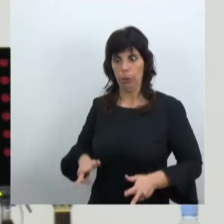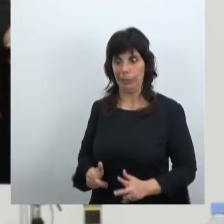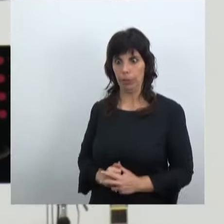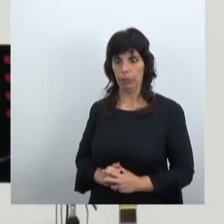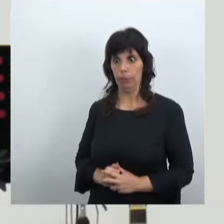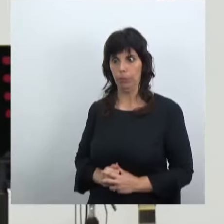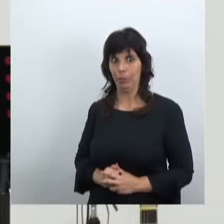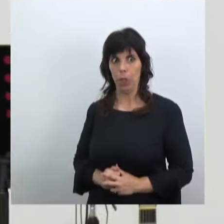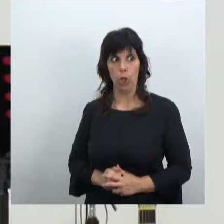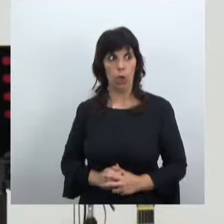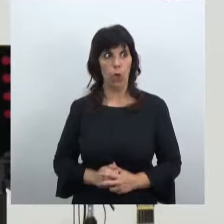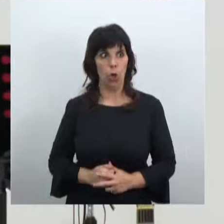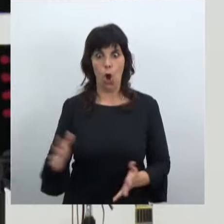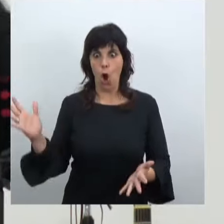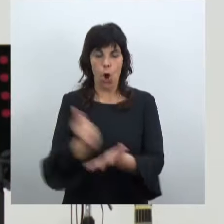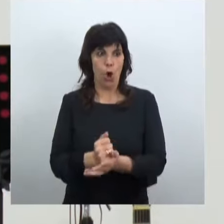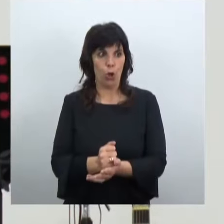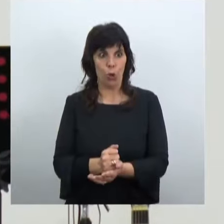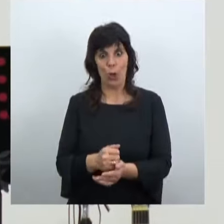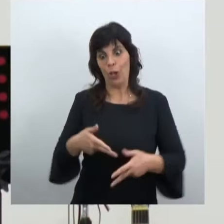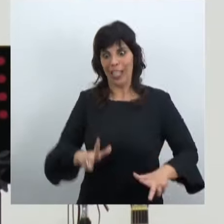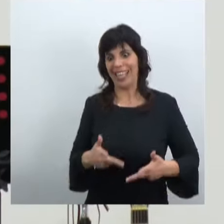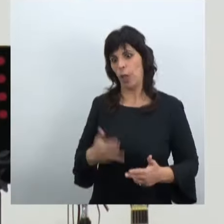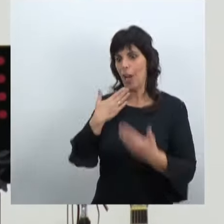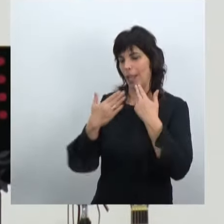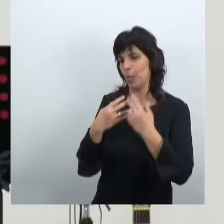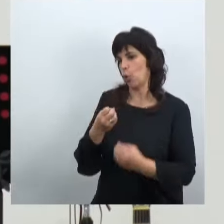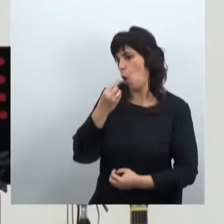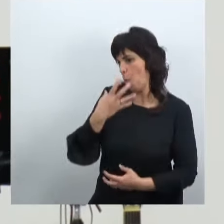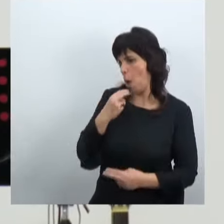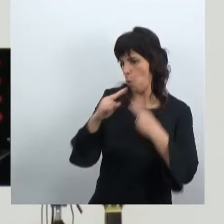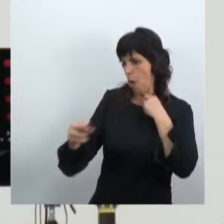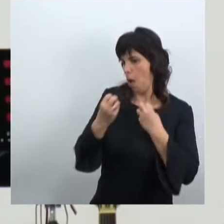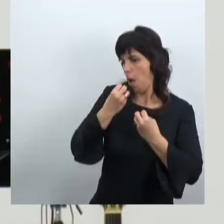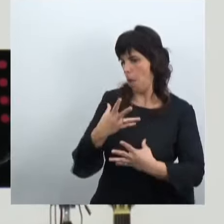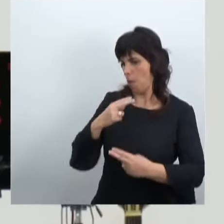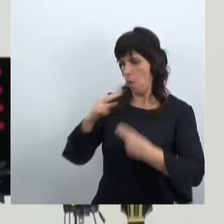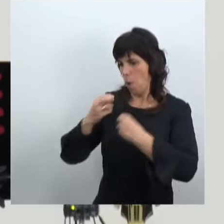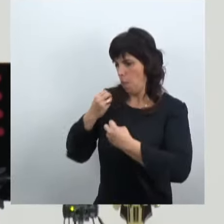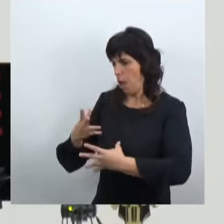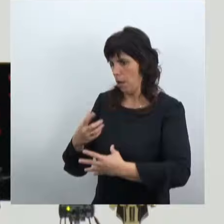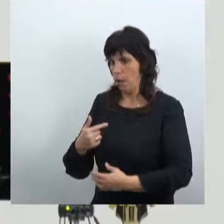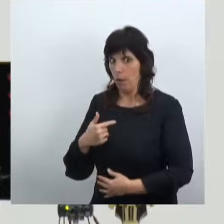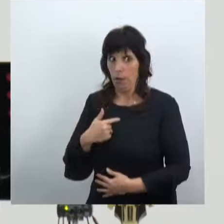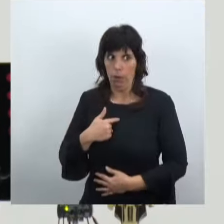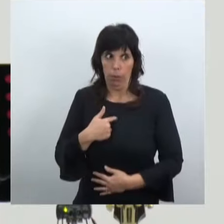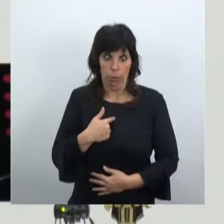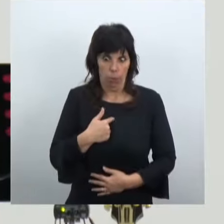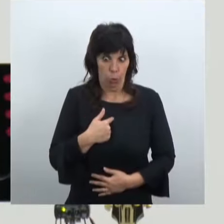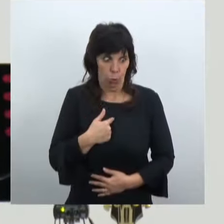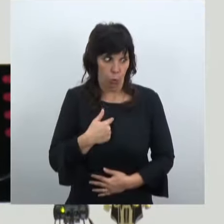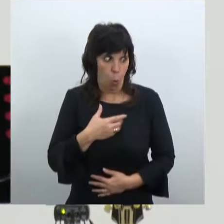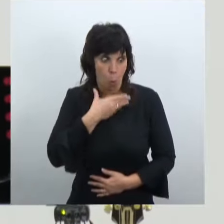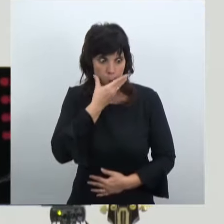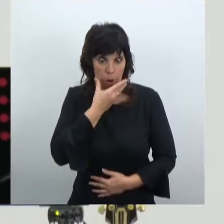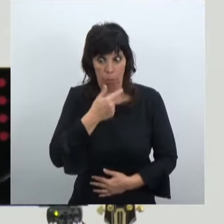Y todos estaban dando una contestación que yo decía, ¡buah! Y yo me dije, qué vergüenza con el burro que